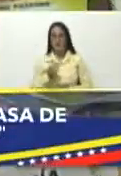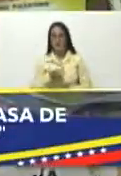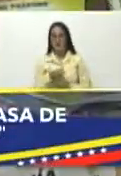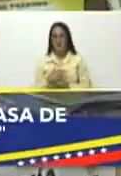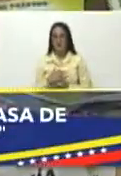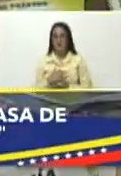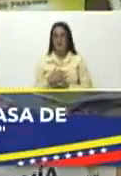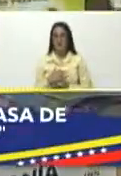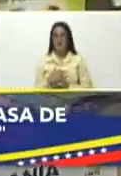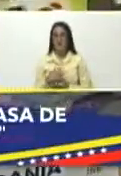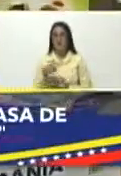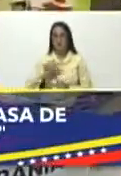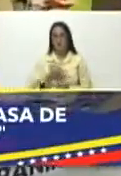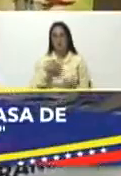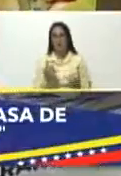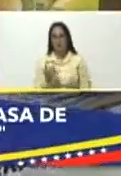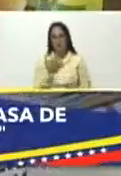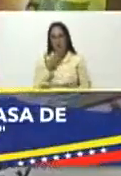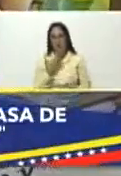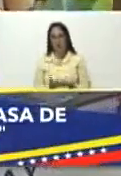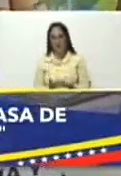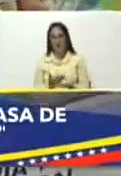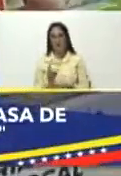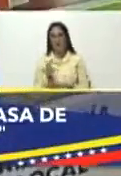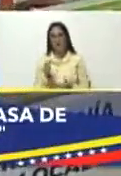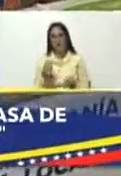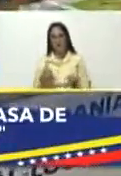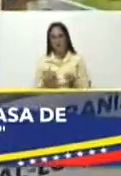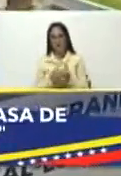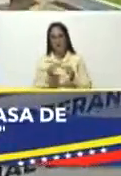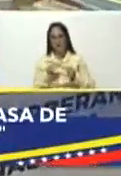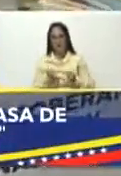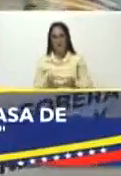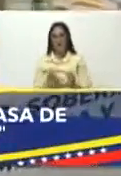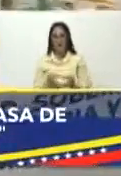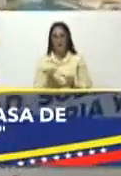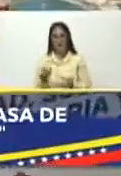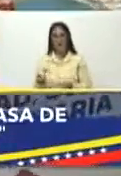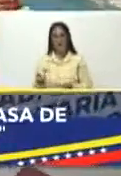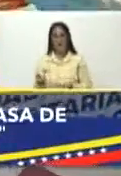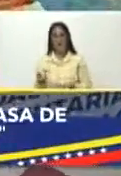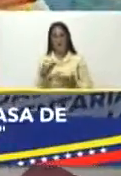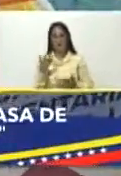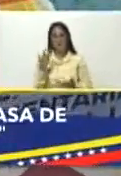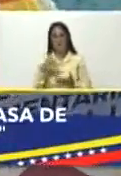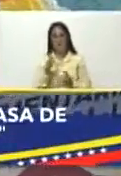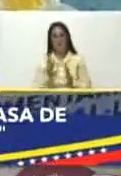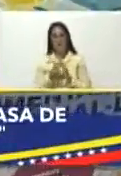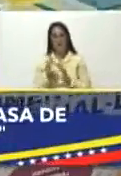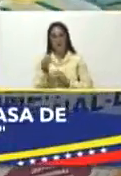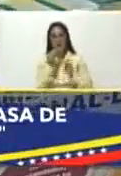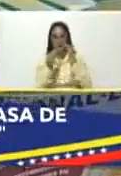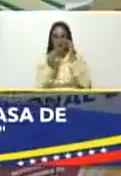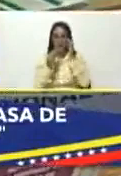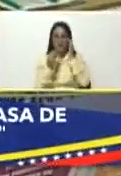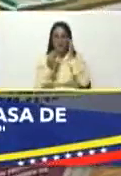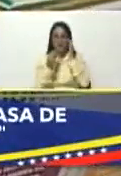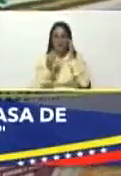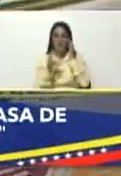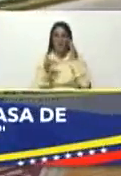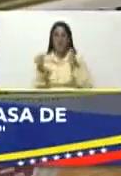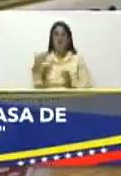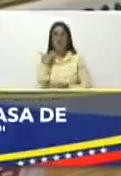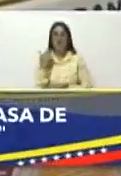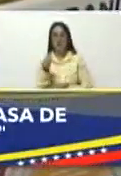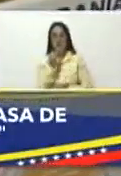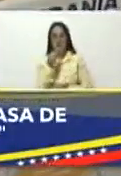circunstancia. Nosotros de aquí le damos las gracias a mi comandante jefe por ese apoyo permanente que usted nos ha dado para que en nuestras casas de alimentación no falten los alimentos y